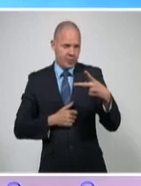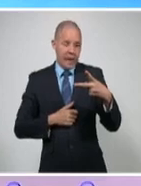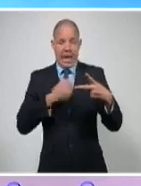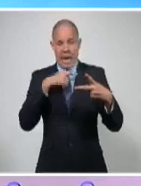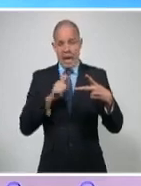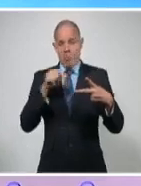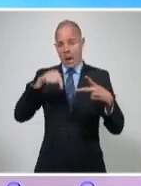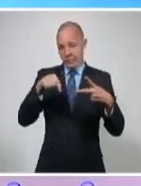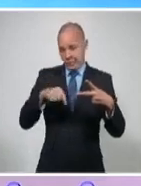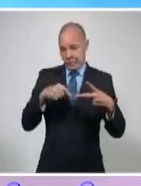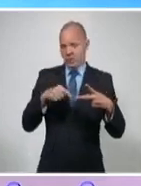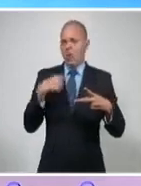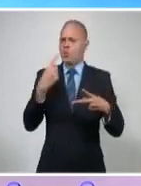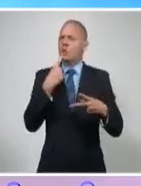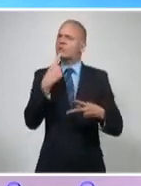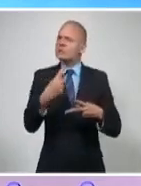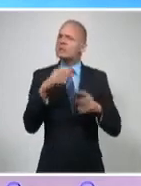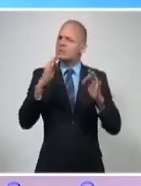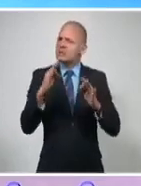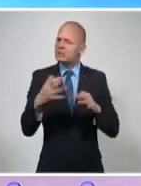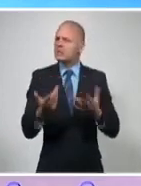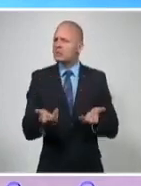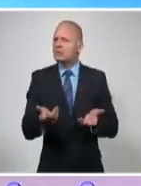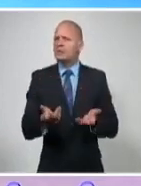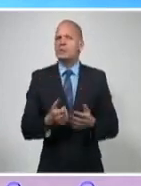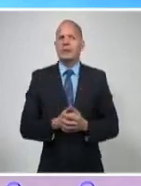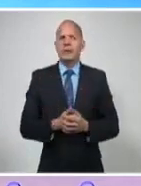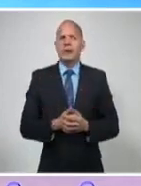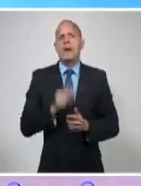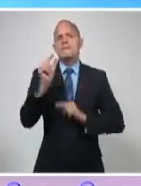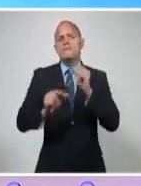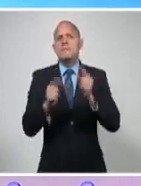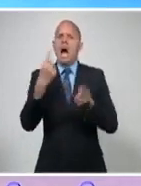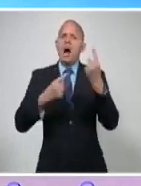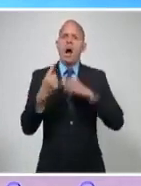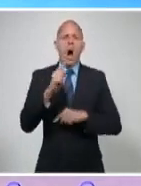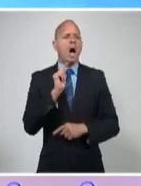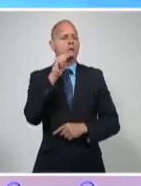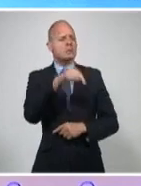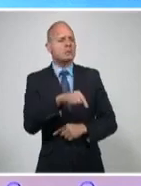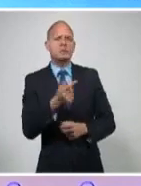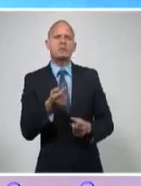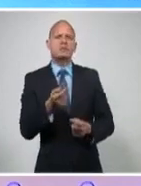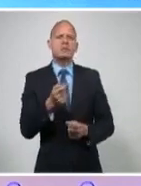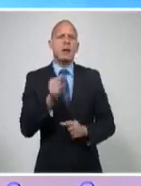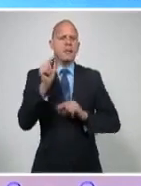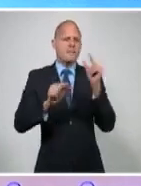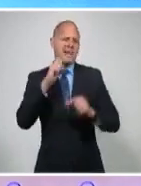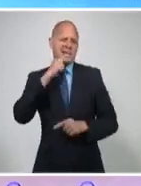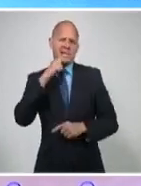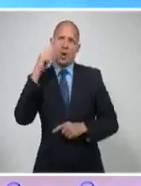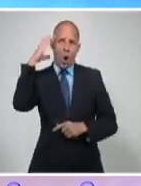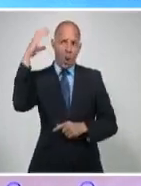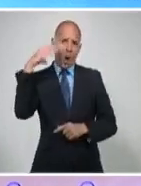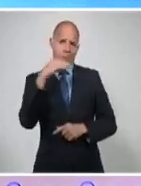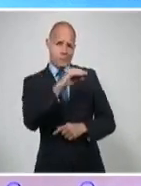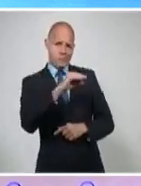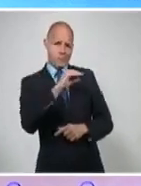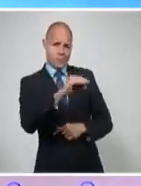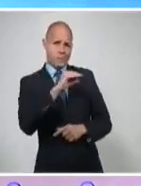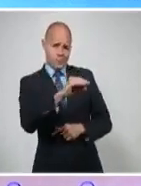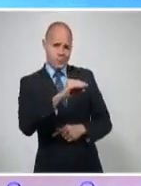comunicación este tema, hemos hablado en no pocas ocasiones de la participación de personas que tienen un financiamiento probado,